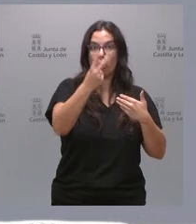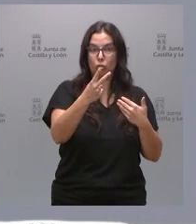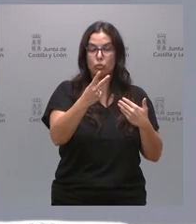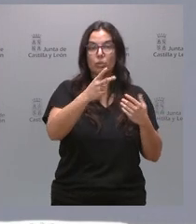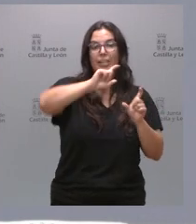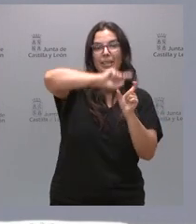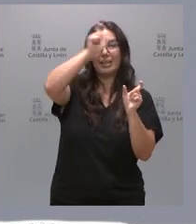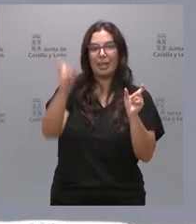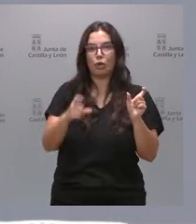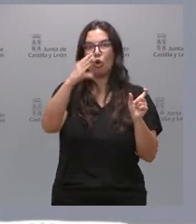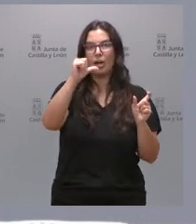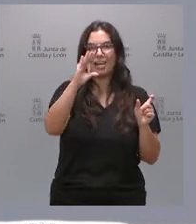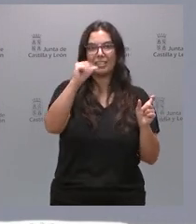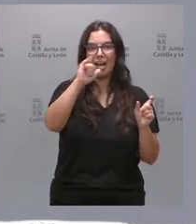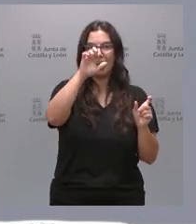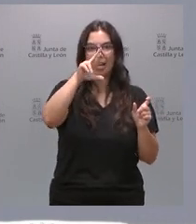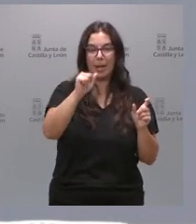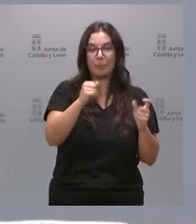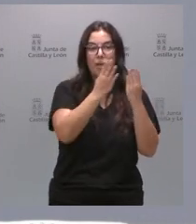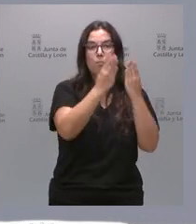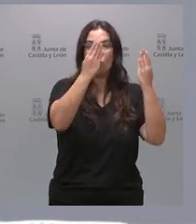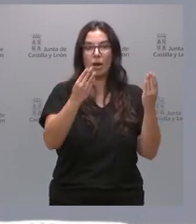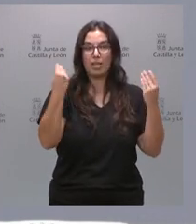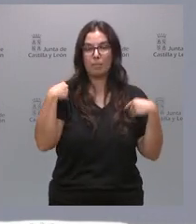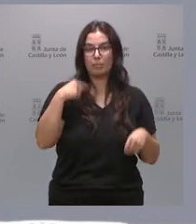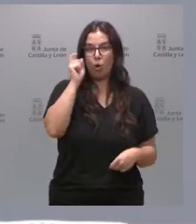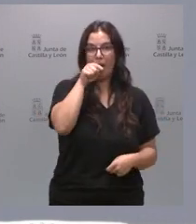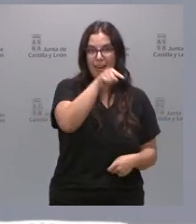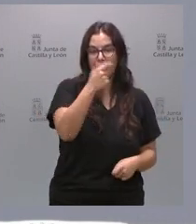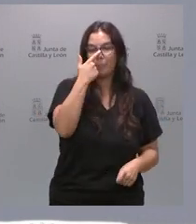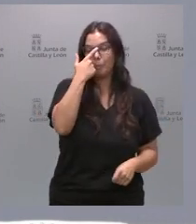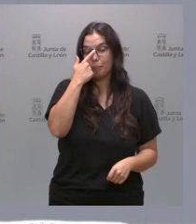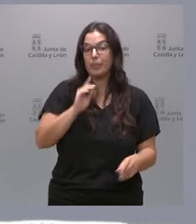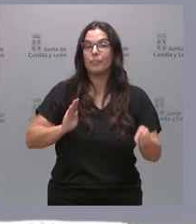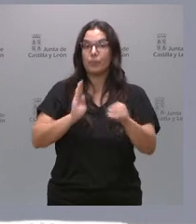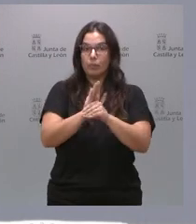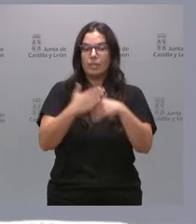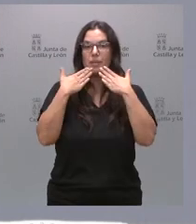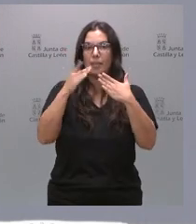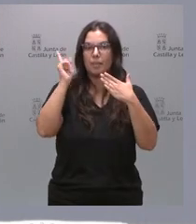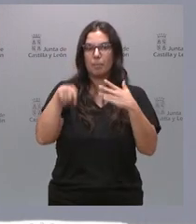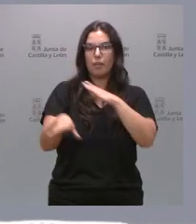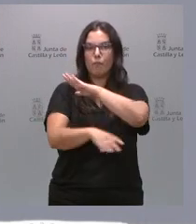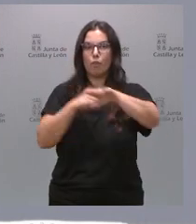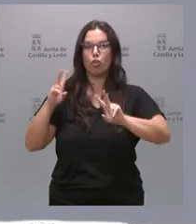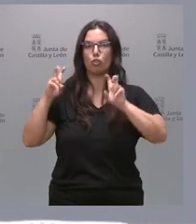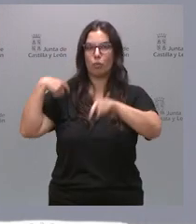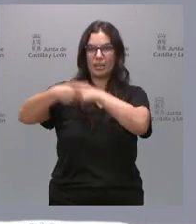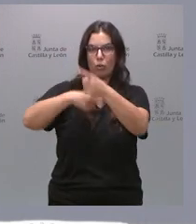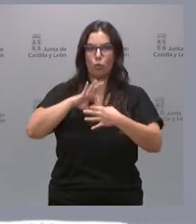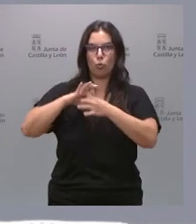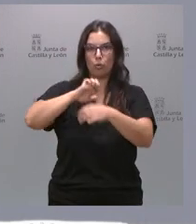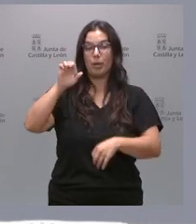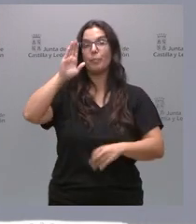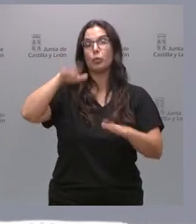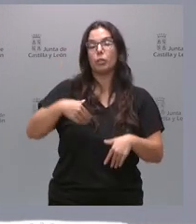y del arco de la cascajera de La muralla de la localidad de Aguilar de campo estas actuaciones tan financiadas también con fondos next generation y finalmente 75.000